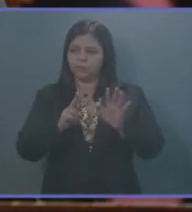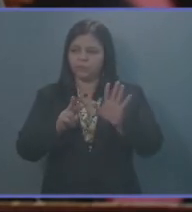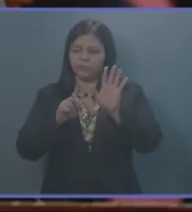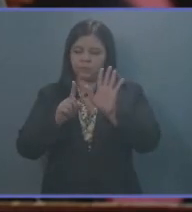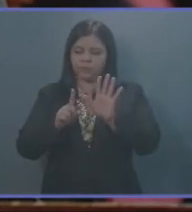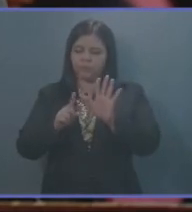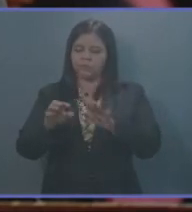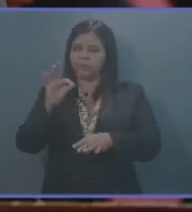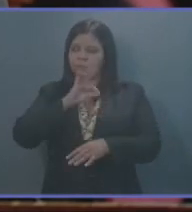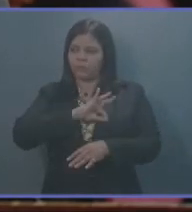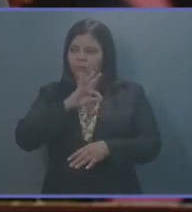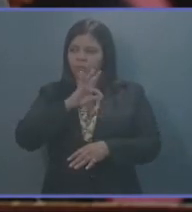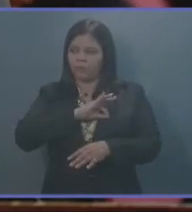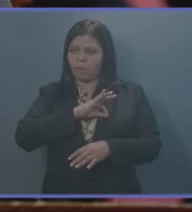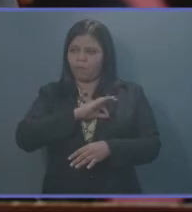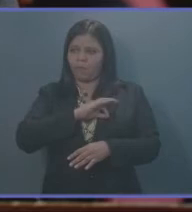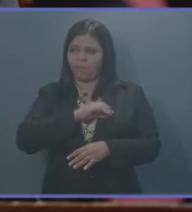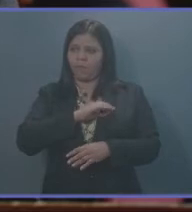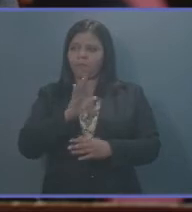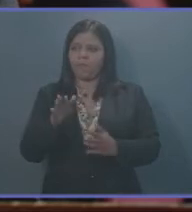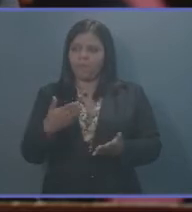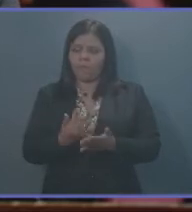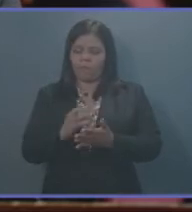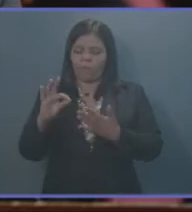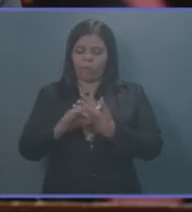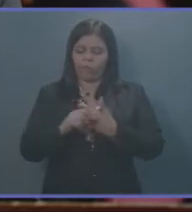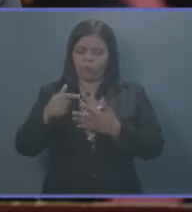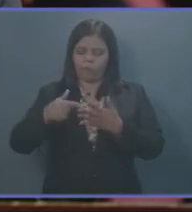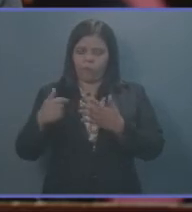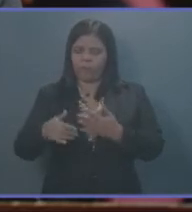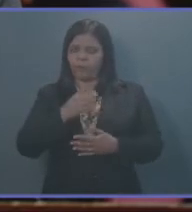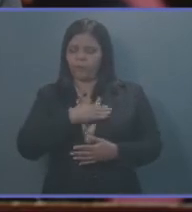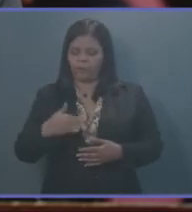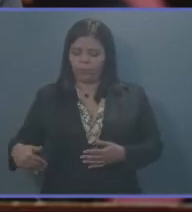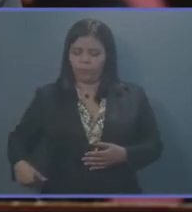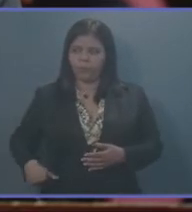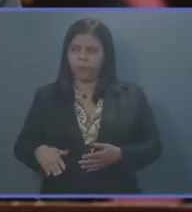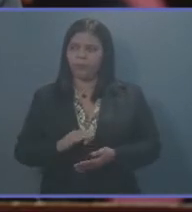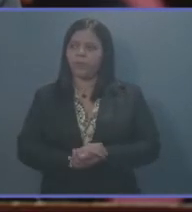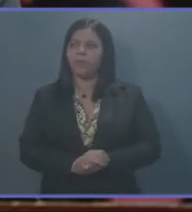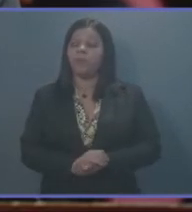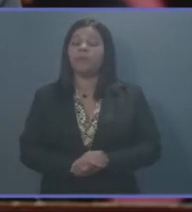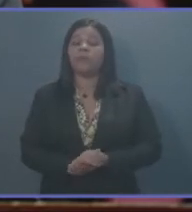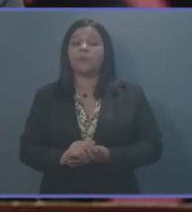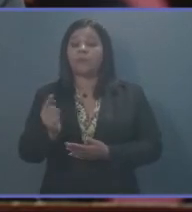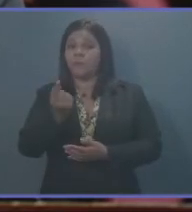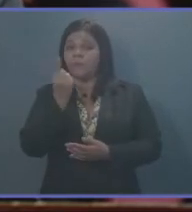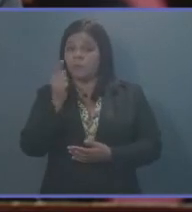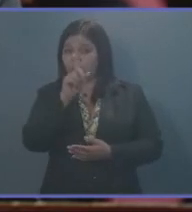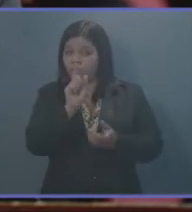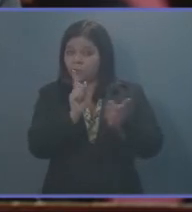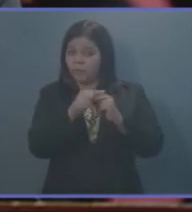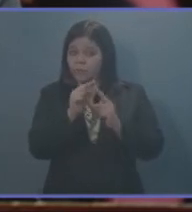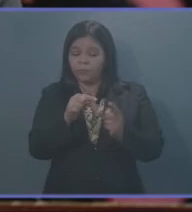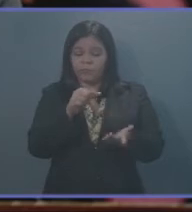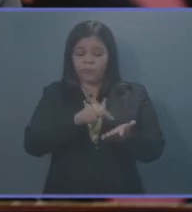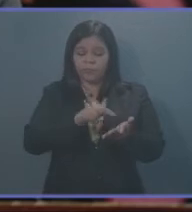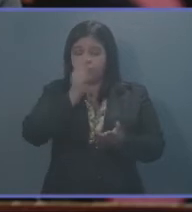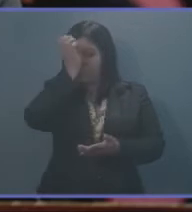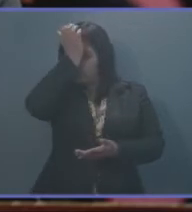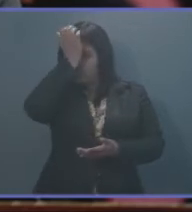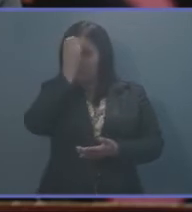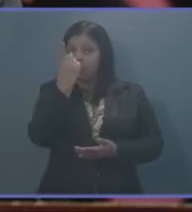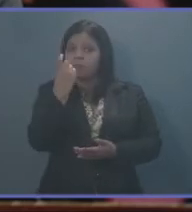176 favorable y su respectivo proyecto de decreto, señora Presidente, con la observación que aquí le falta